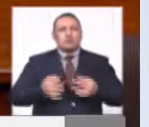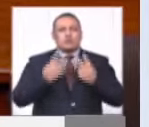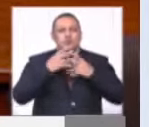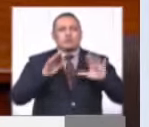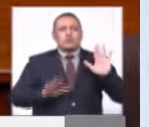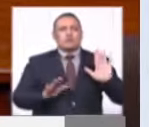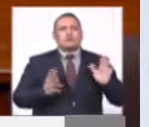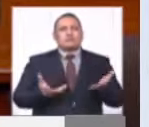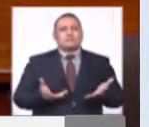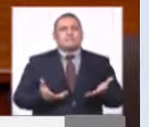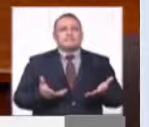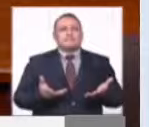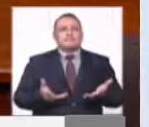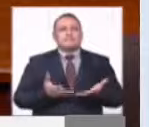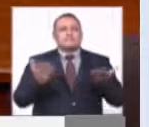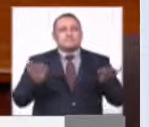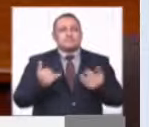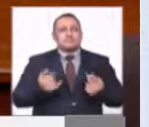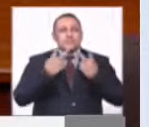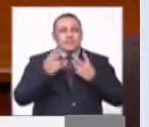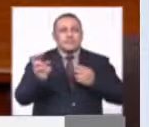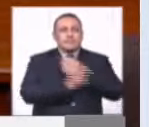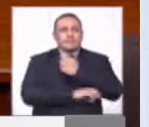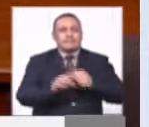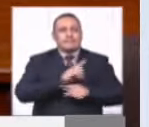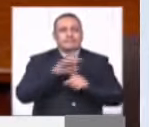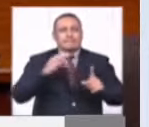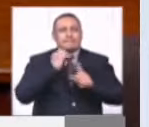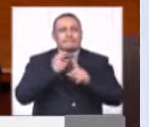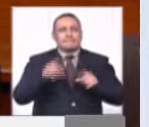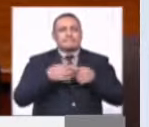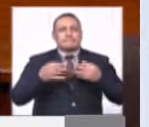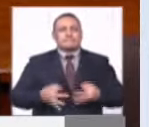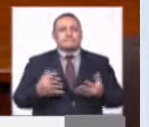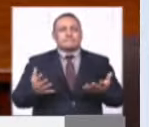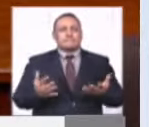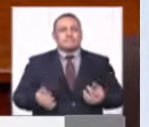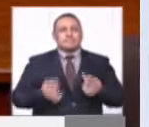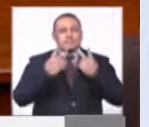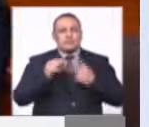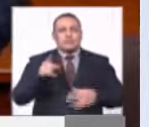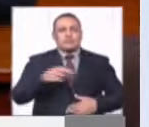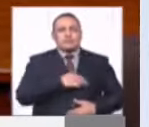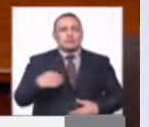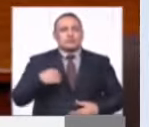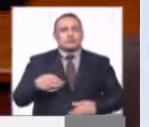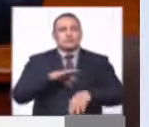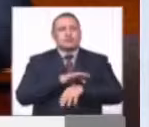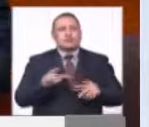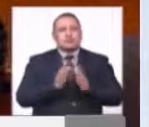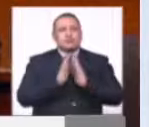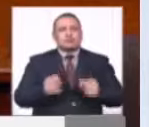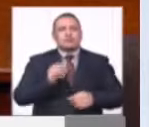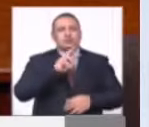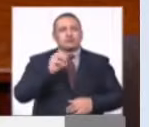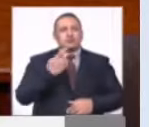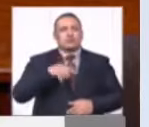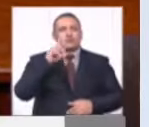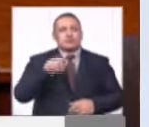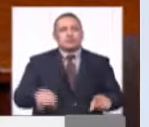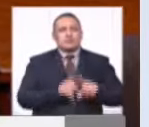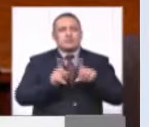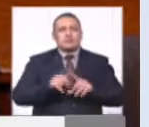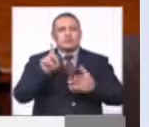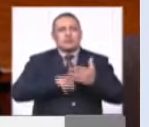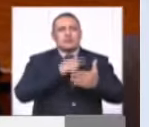promete? Un país sin objetivos cumplidos. El señor ministro de Salud ha pedido más de 200 millones para